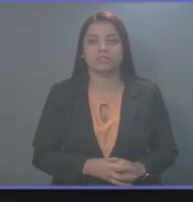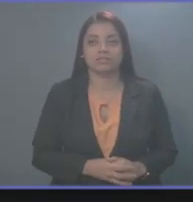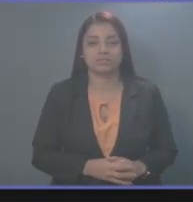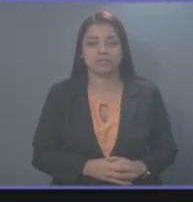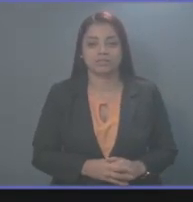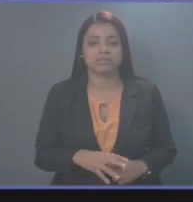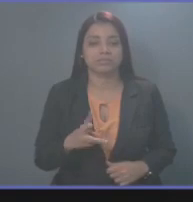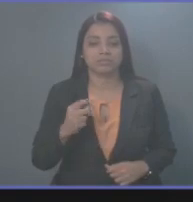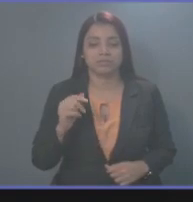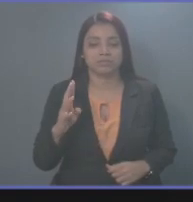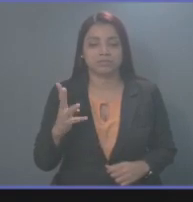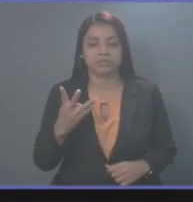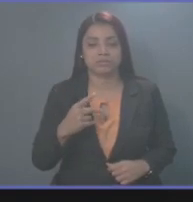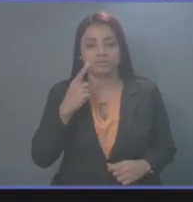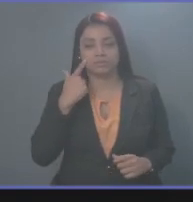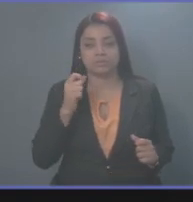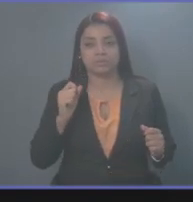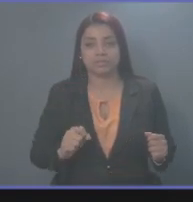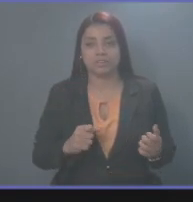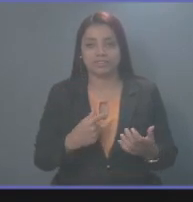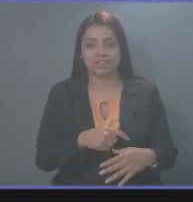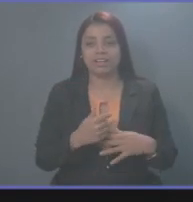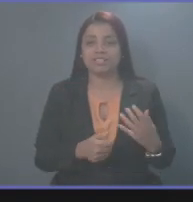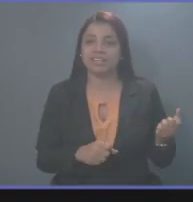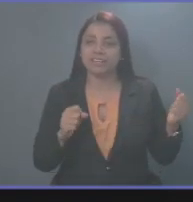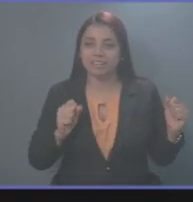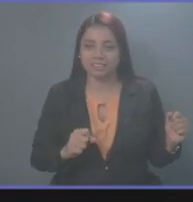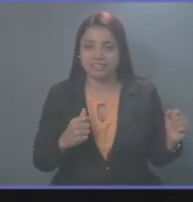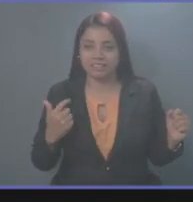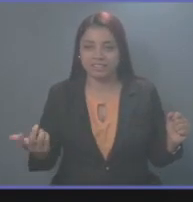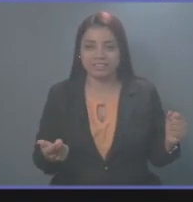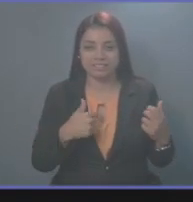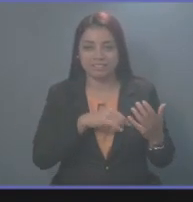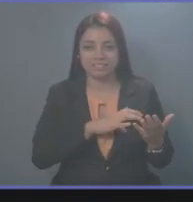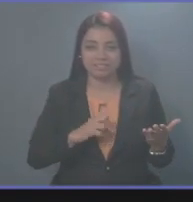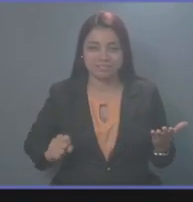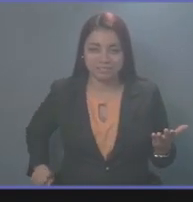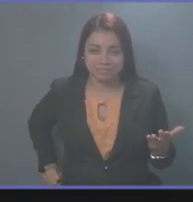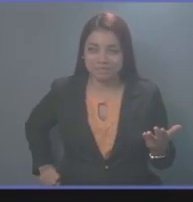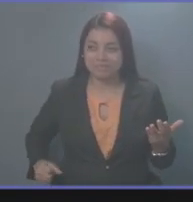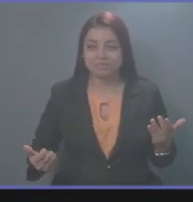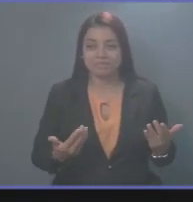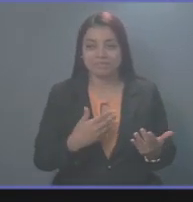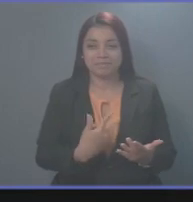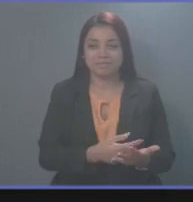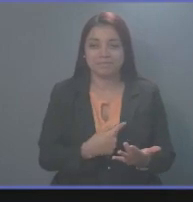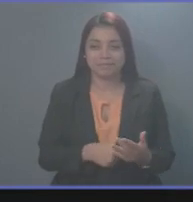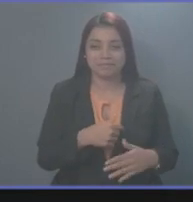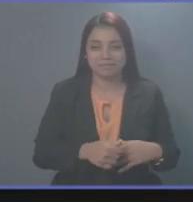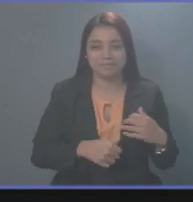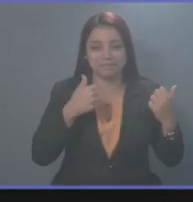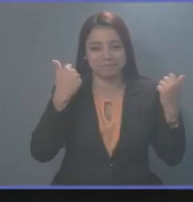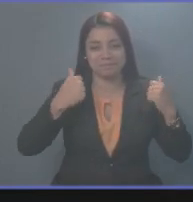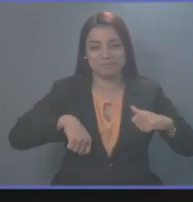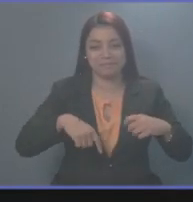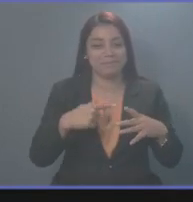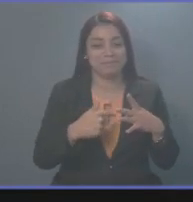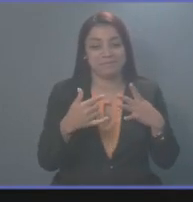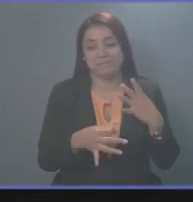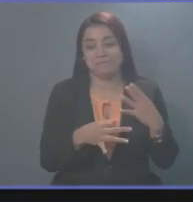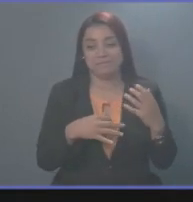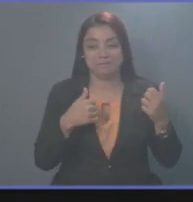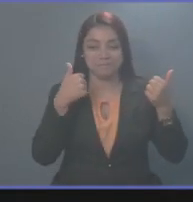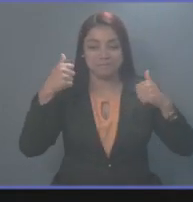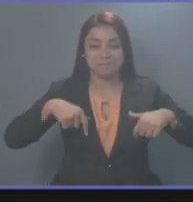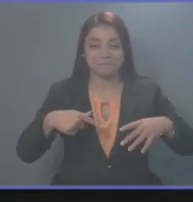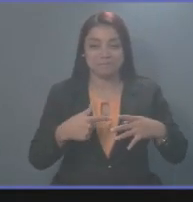Romanos 4, que en ocasión de conmemorarse esta fecha tan importante para el salvadoreño, se realizan actividades por todo el país, organizadas en su mayoría por